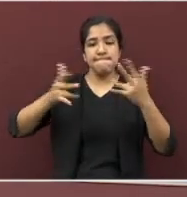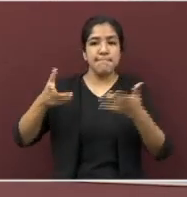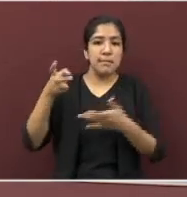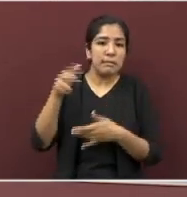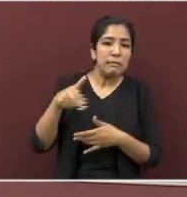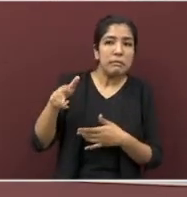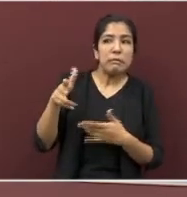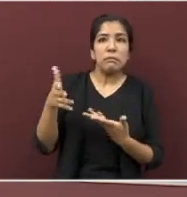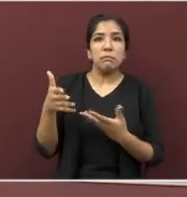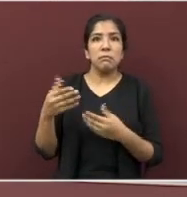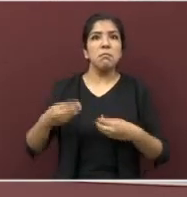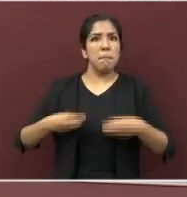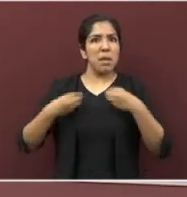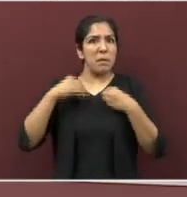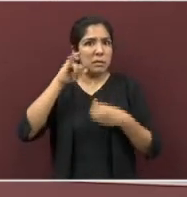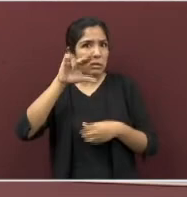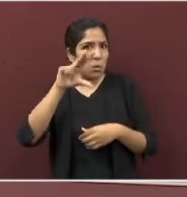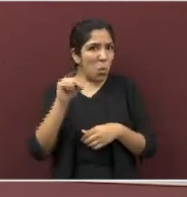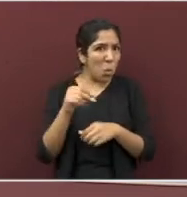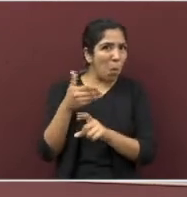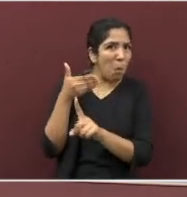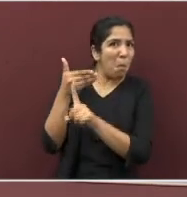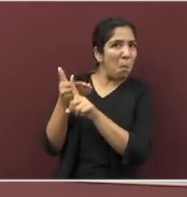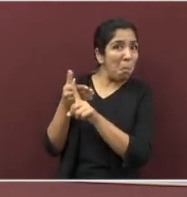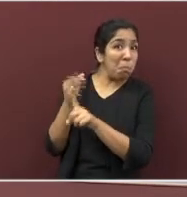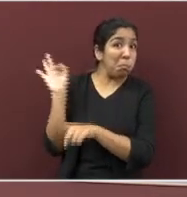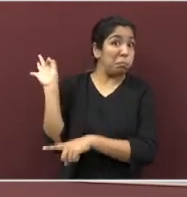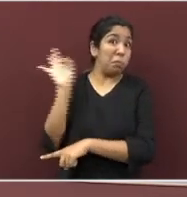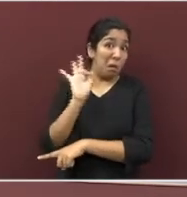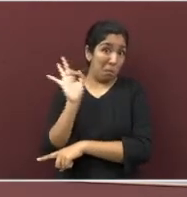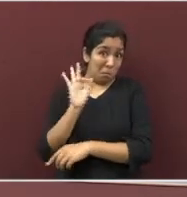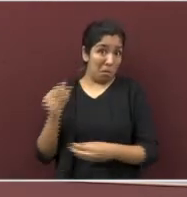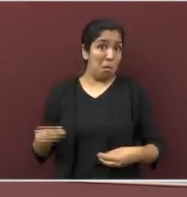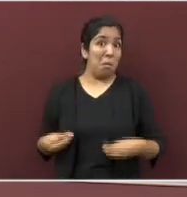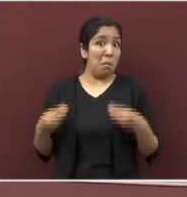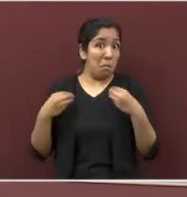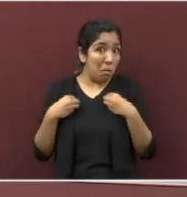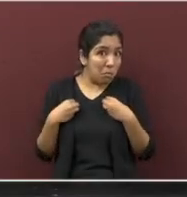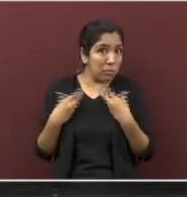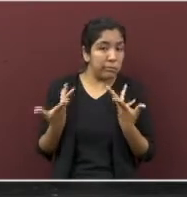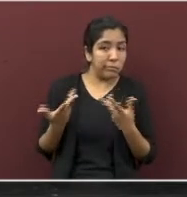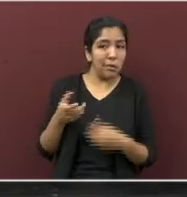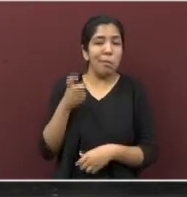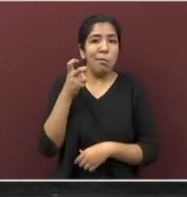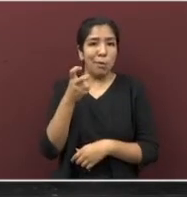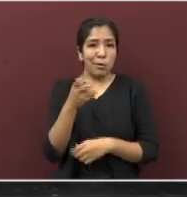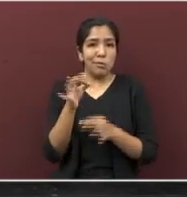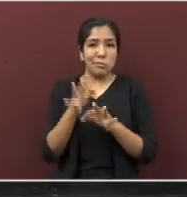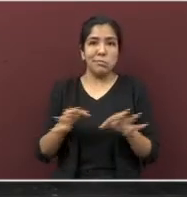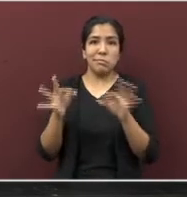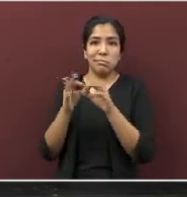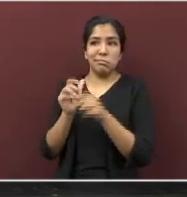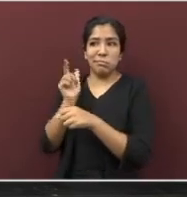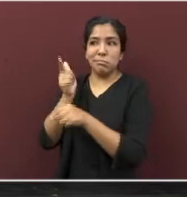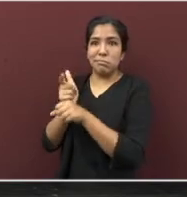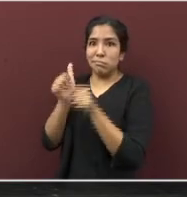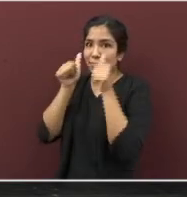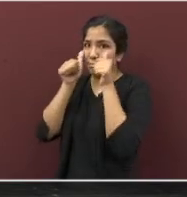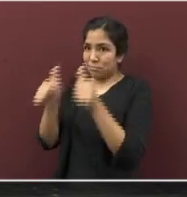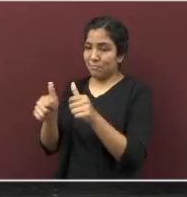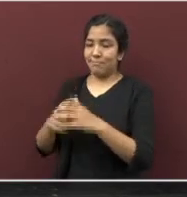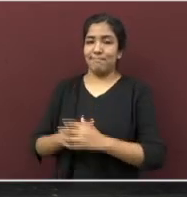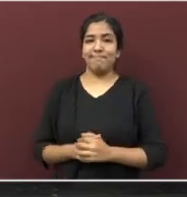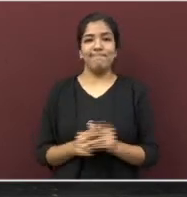personas que pudieran estarlo sufriendo para ofrecerles una mejor calidad de vida es cuánto doctor ramón salud